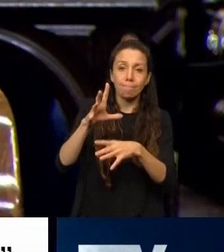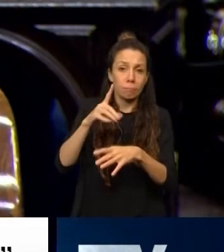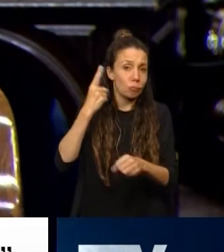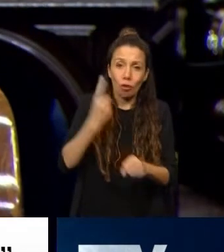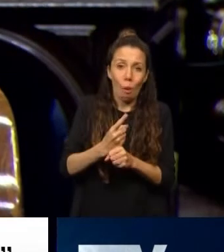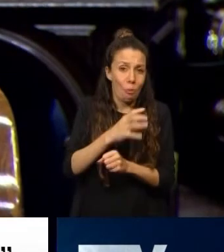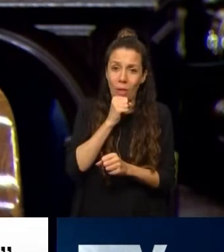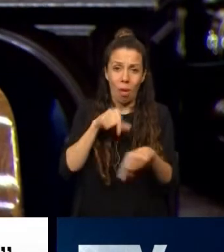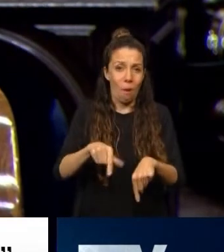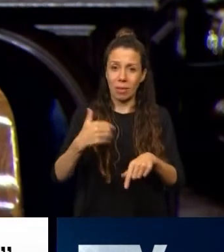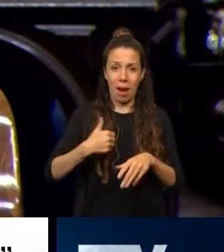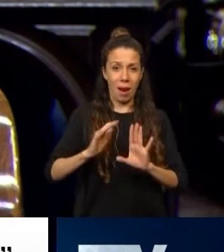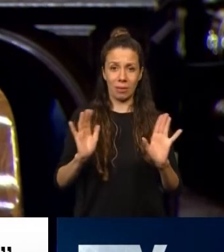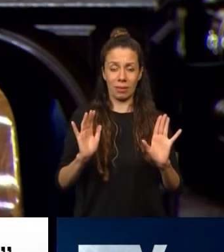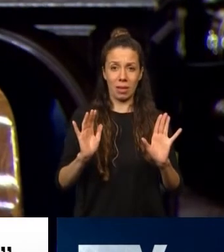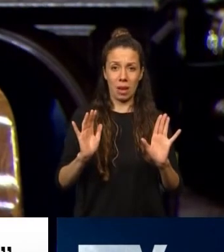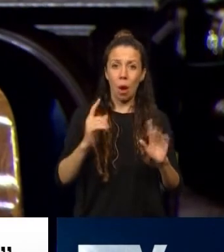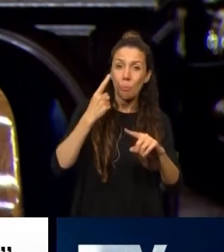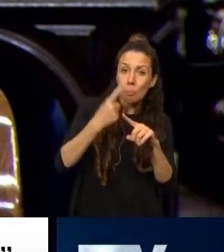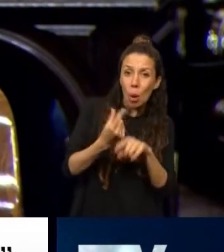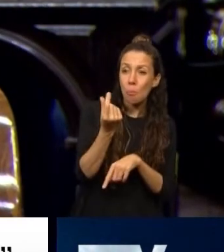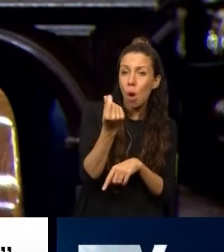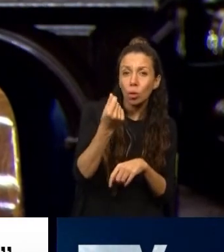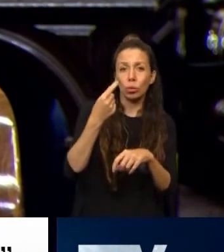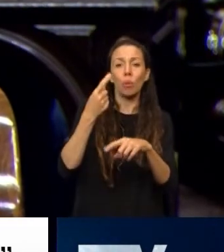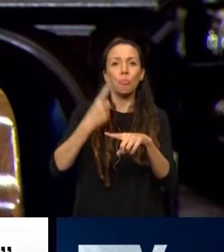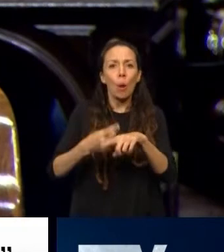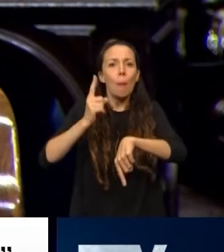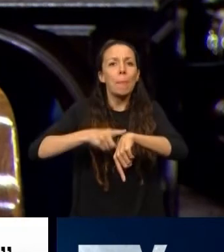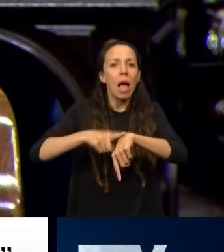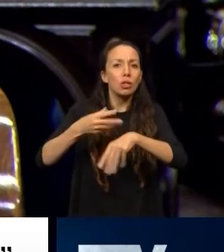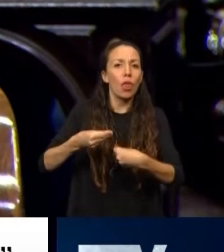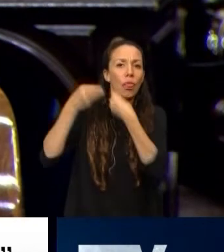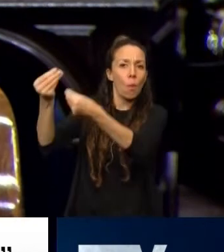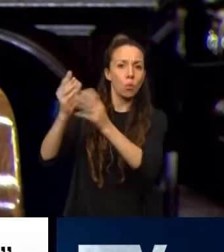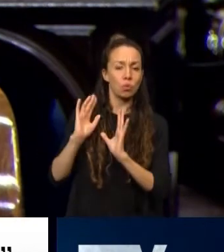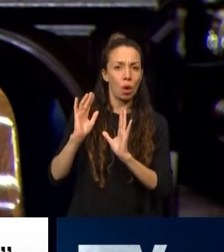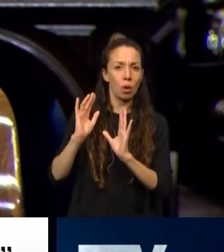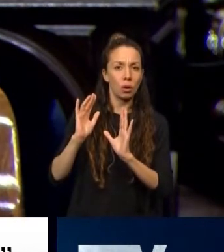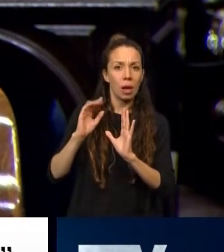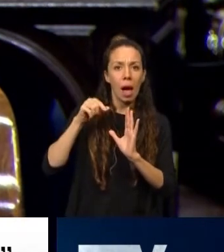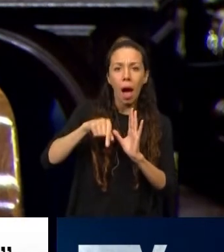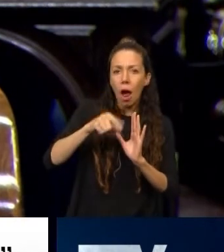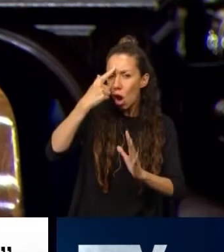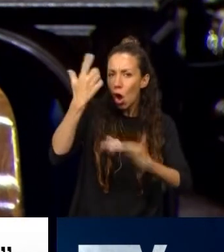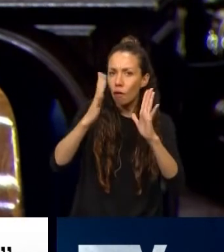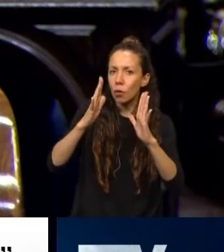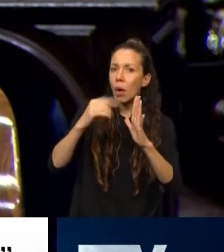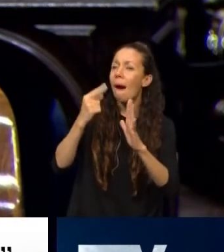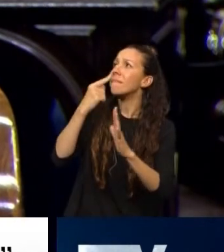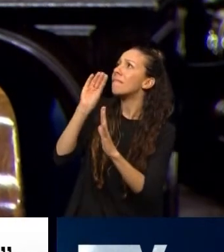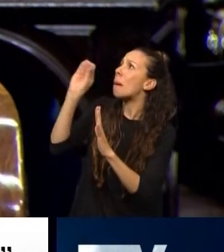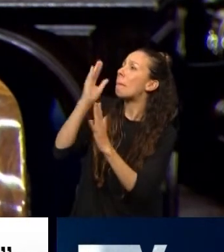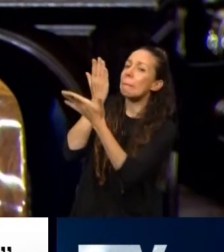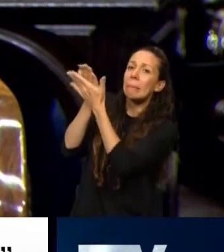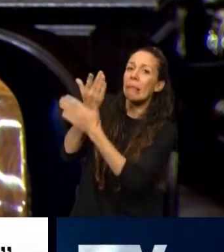por el plazo. Y lo que buscamos aquí, no se confundan, no es ir a buscar al fondo, sino es salir una vez más del